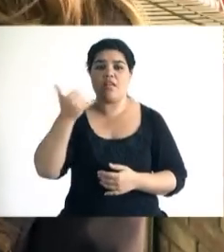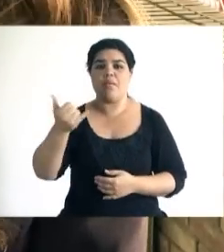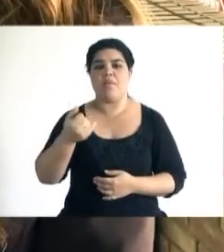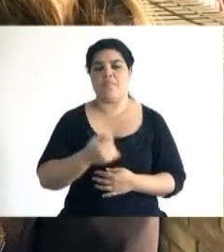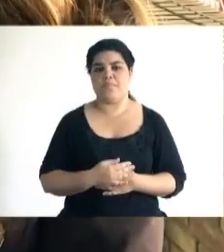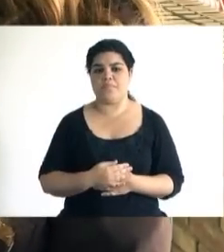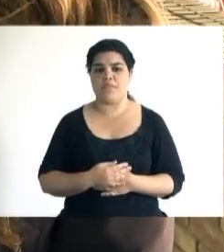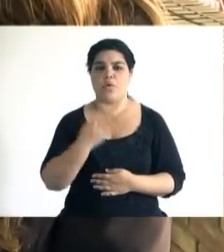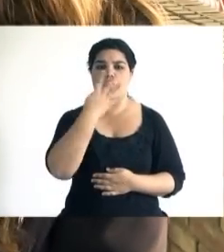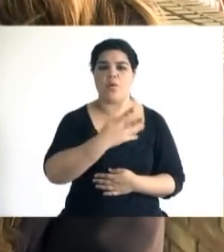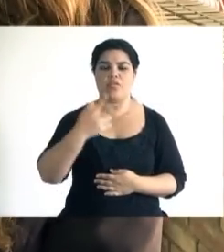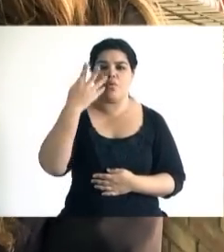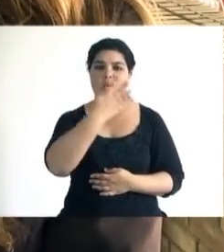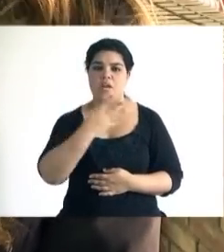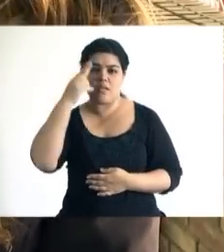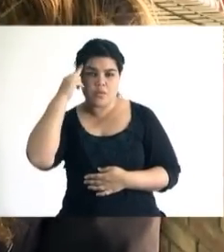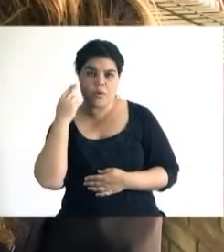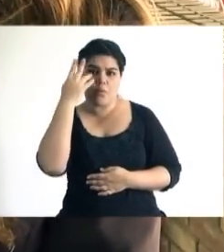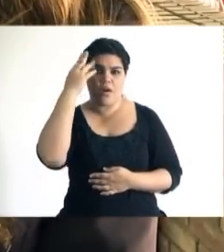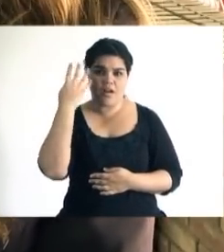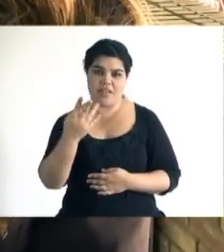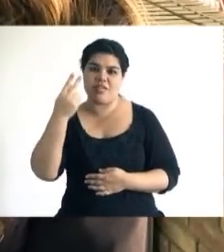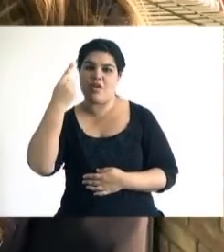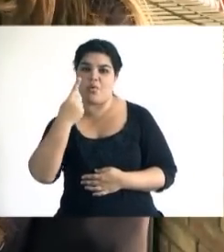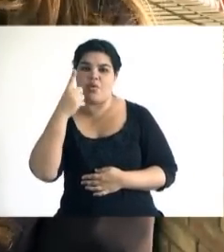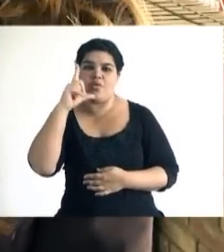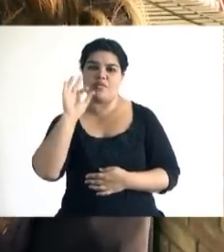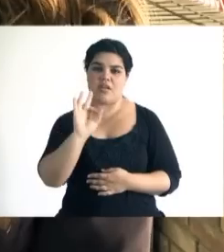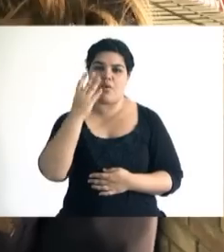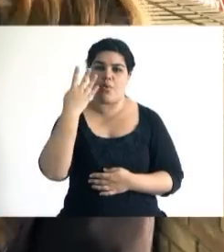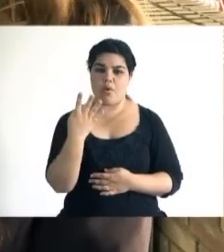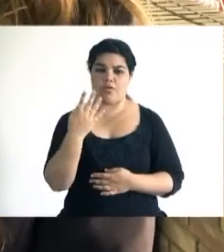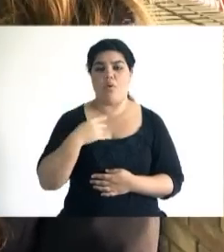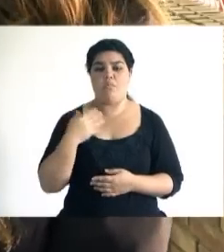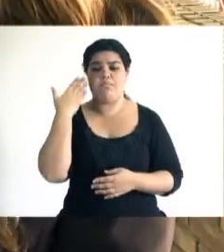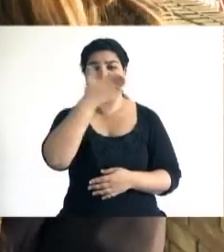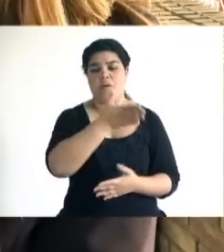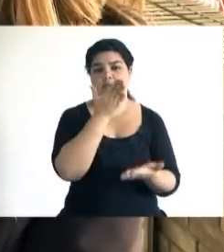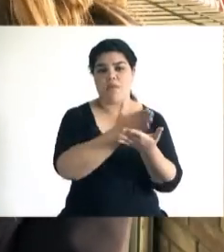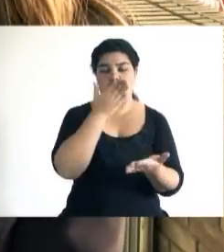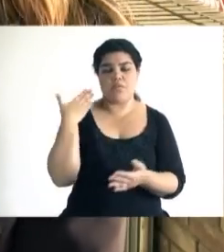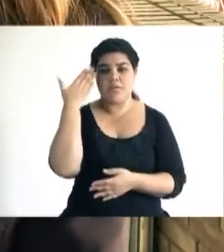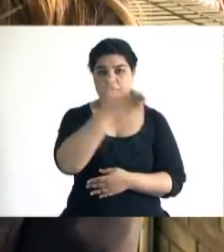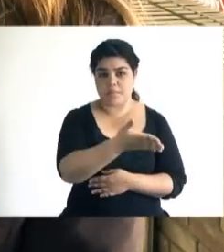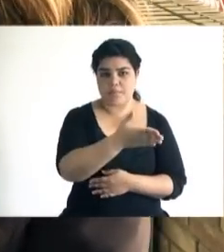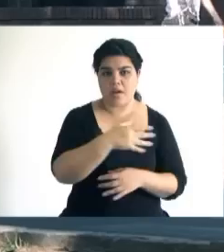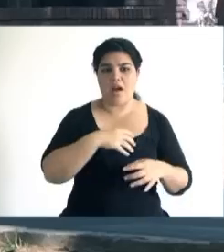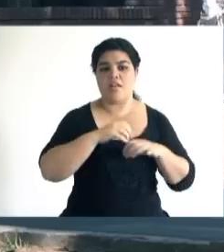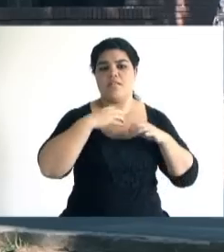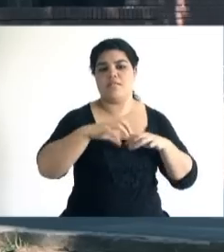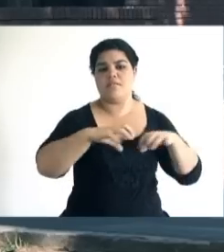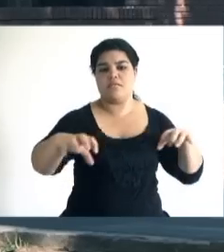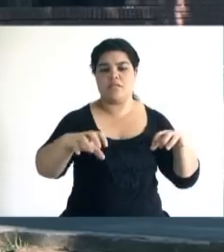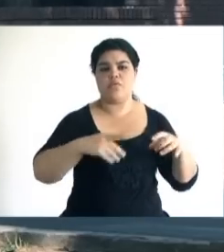comunicarse telefónicamente al 449-4104 o personalmente se arriman por la facultad en el área de Extensión